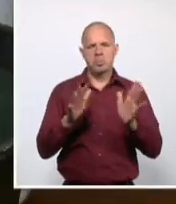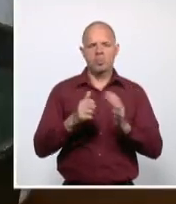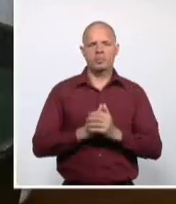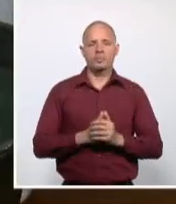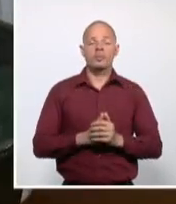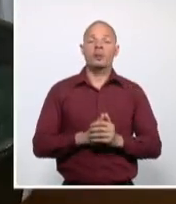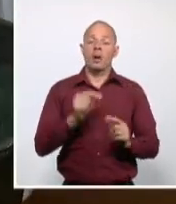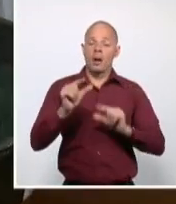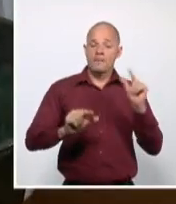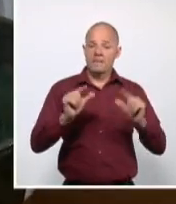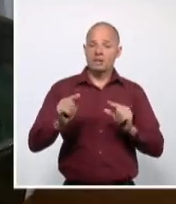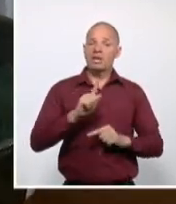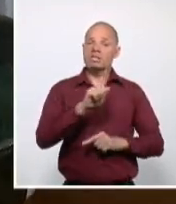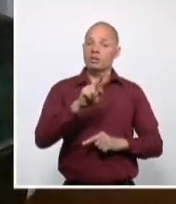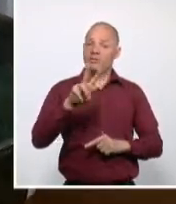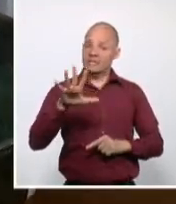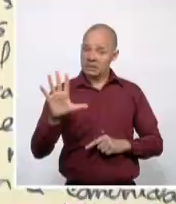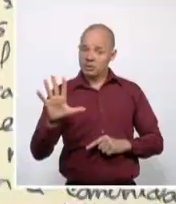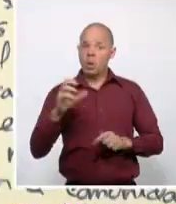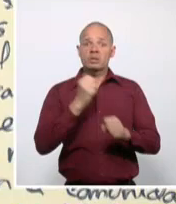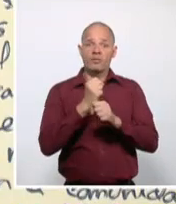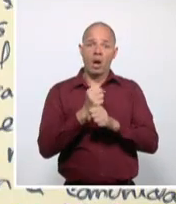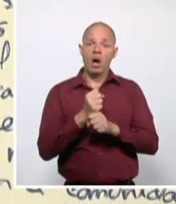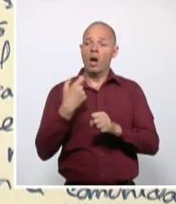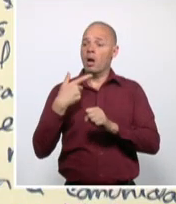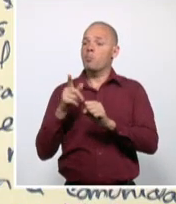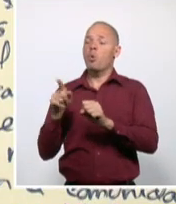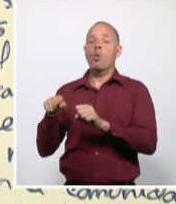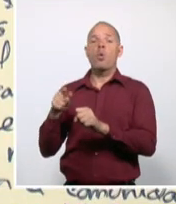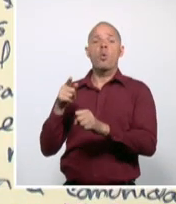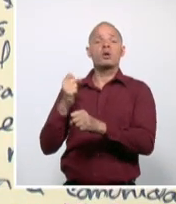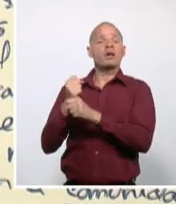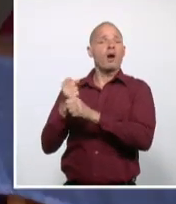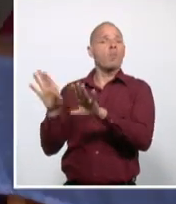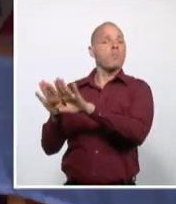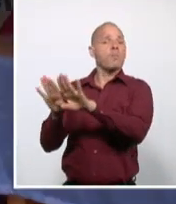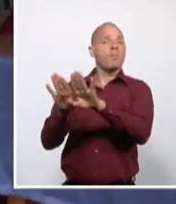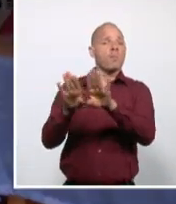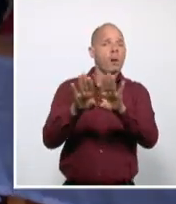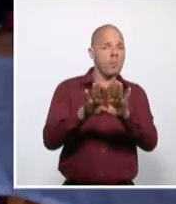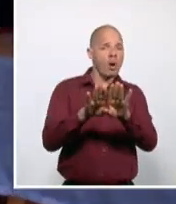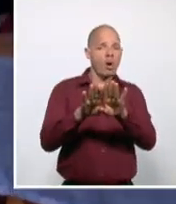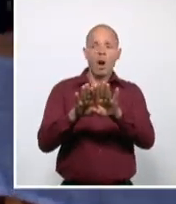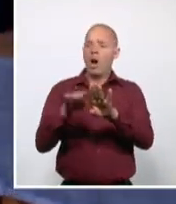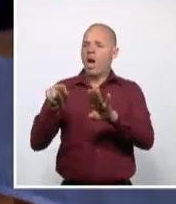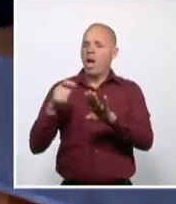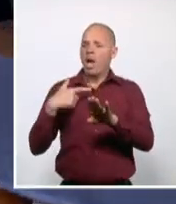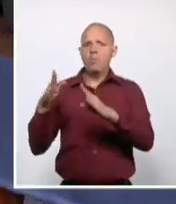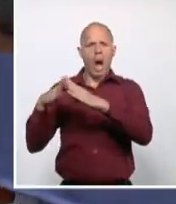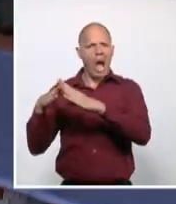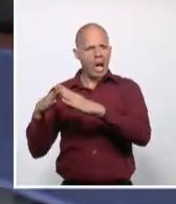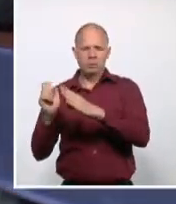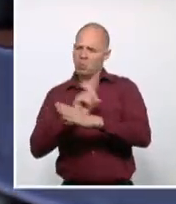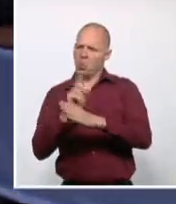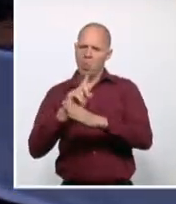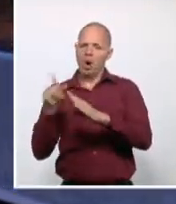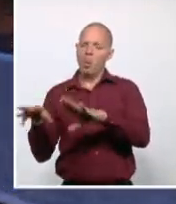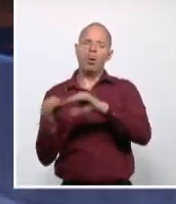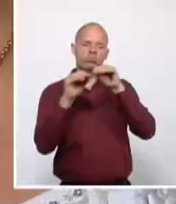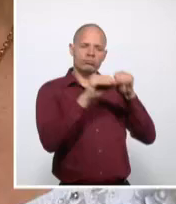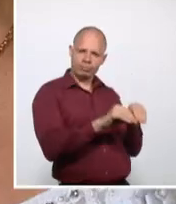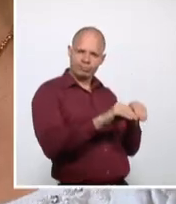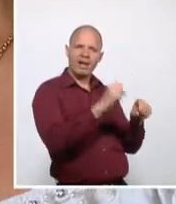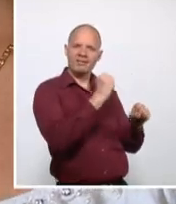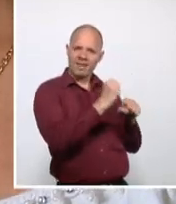de la gastronomía en la provincia, cuyos centros fueron cerrados para prevenir el contagio, tienen empleo como mensajeros. Ahí se ha insertado